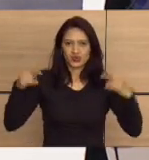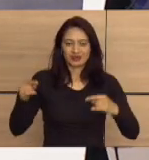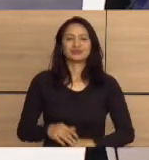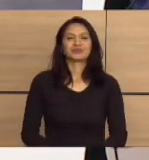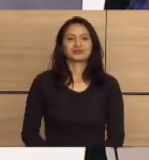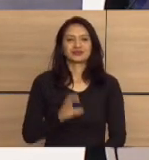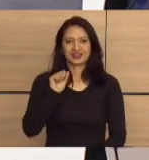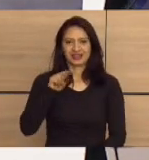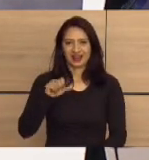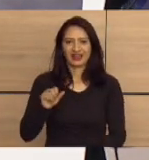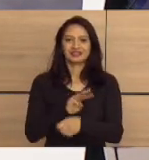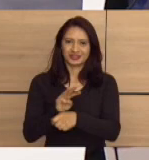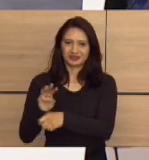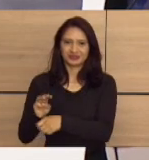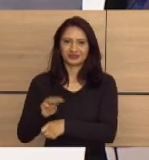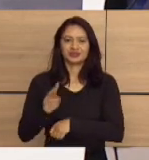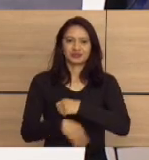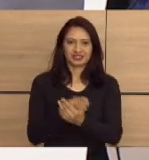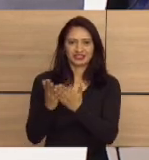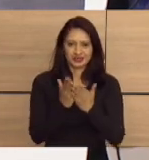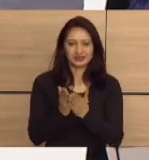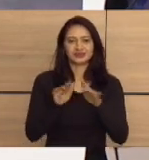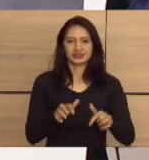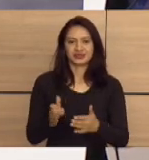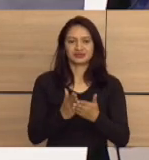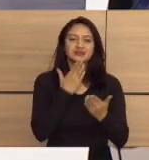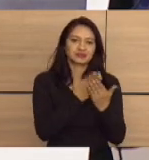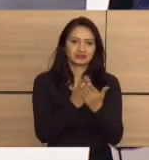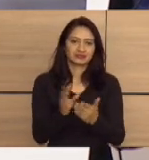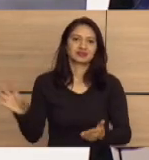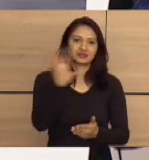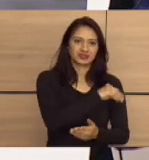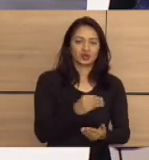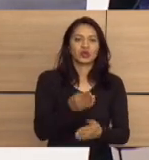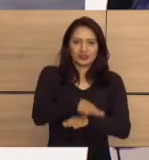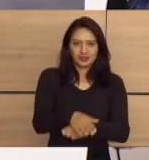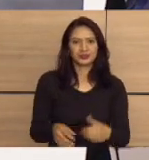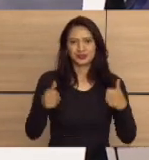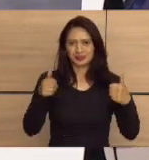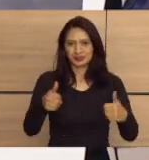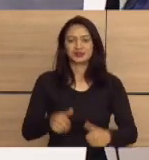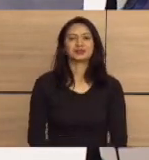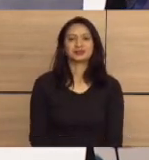y de la página del Ministerio de Educación Nacional. A todos ustedes, muchísimas gracias y que tengan buenas tardes. Simón.